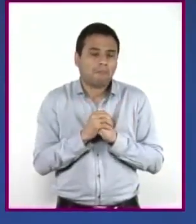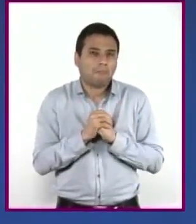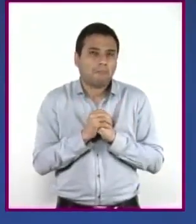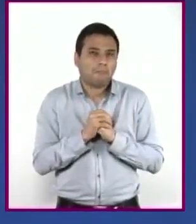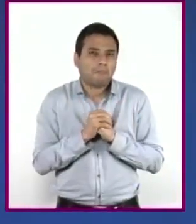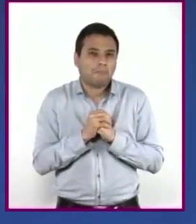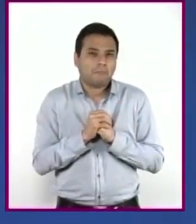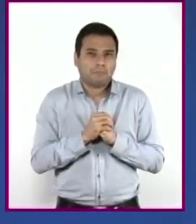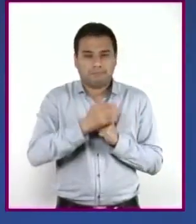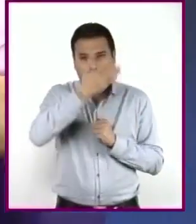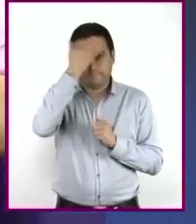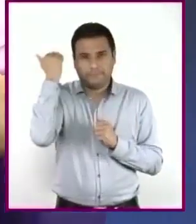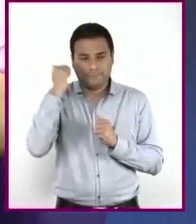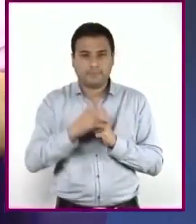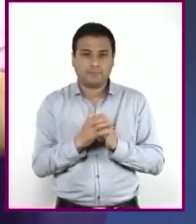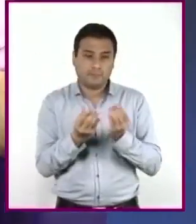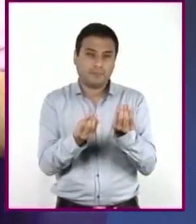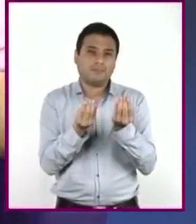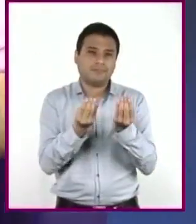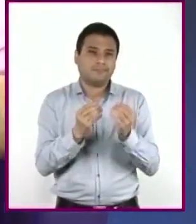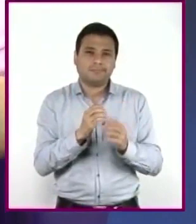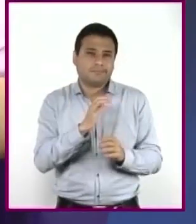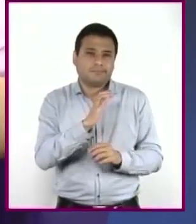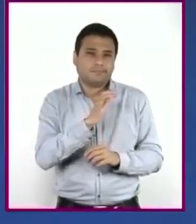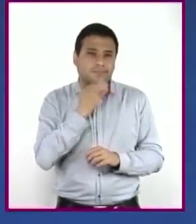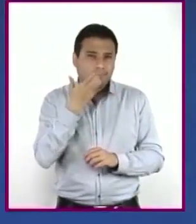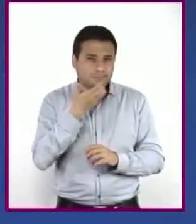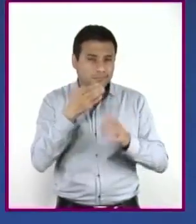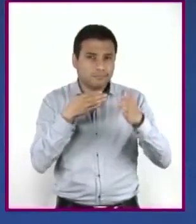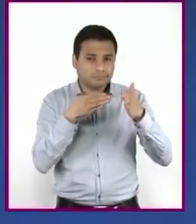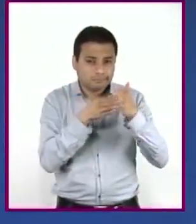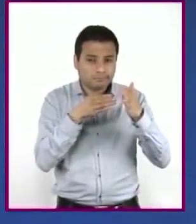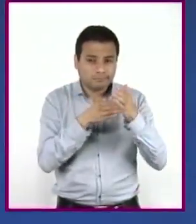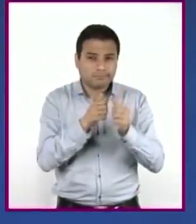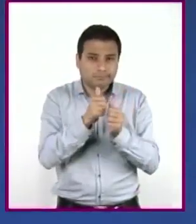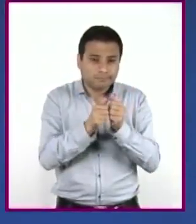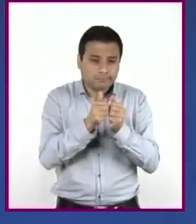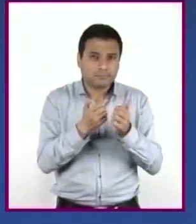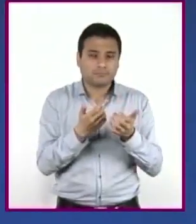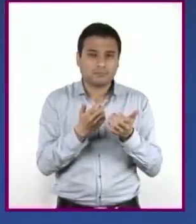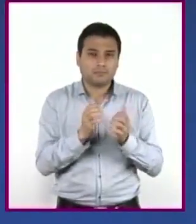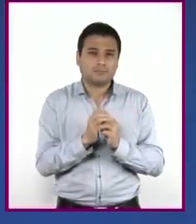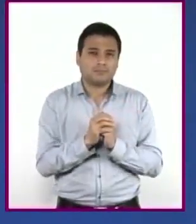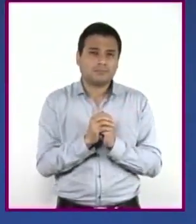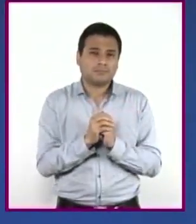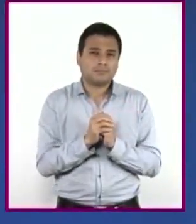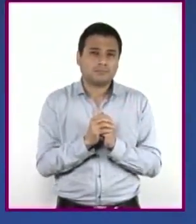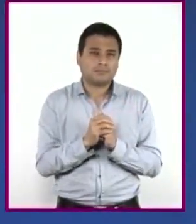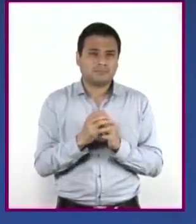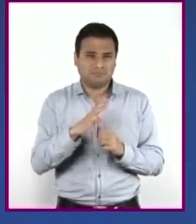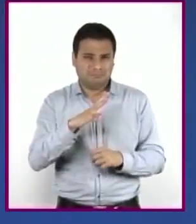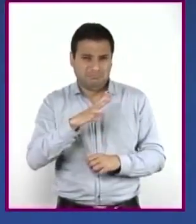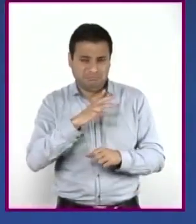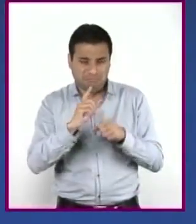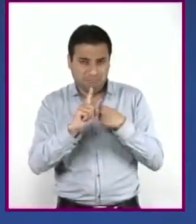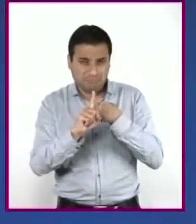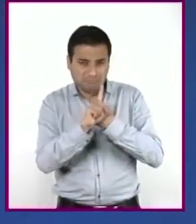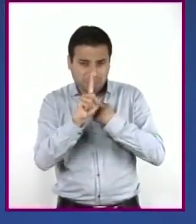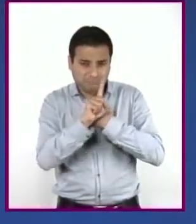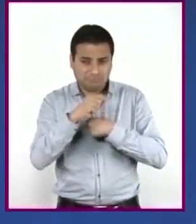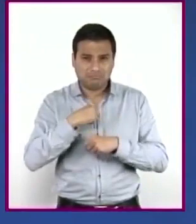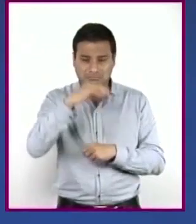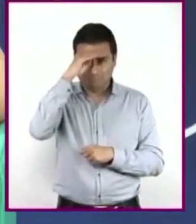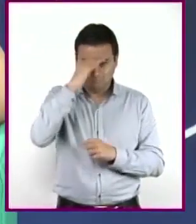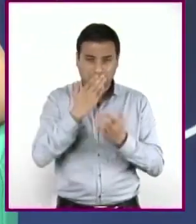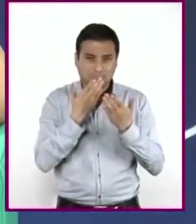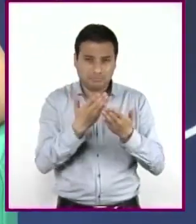no sé, al final muchos terminan jugándolos y siento que podrían jugarse. No hay problema en ello, solo que sí hay que